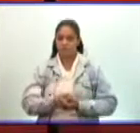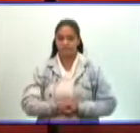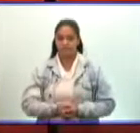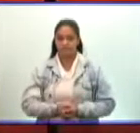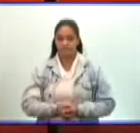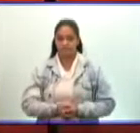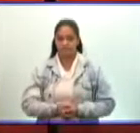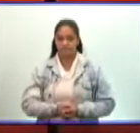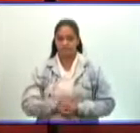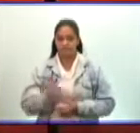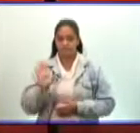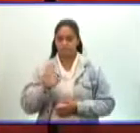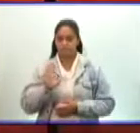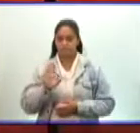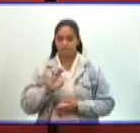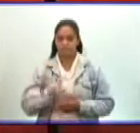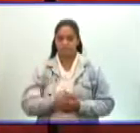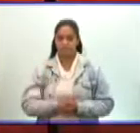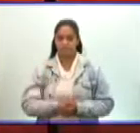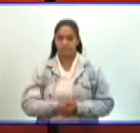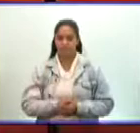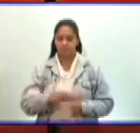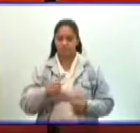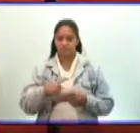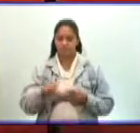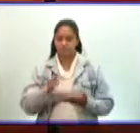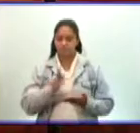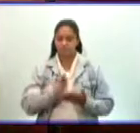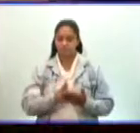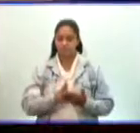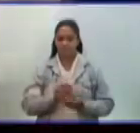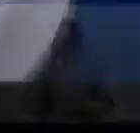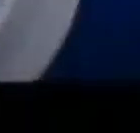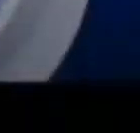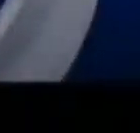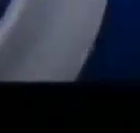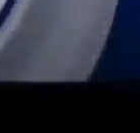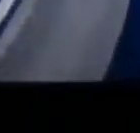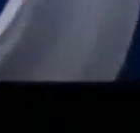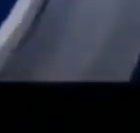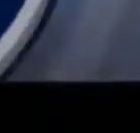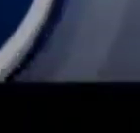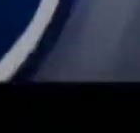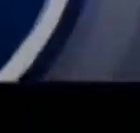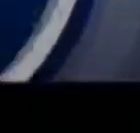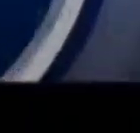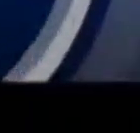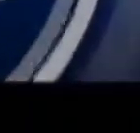trabajar. Me despido de ustedes hasta una próxima ocasión.